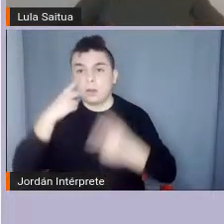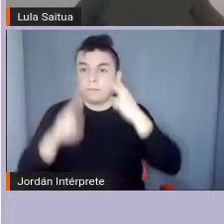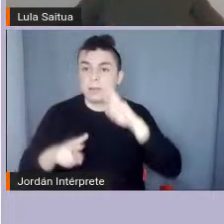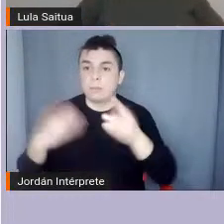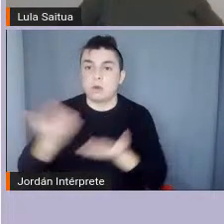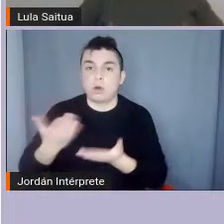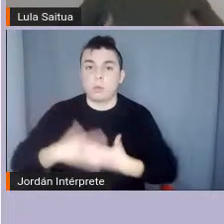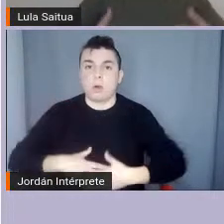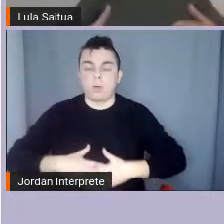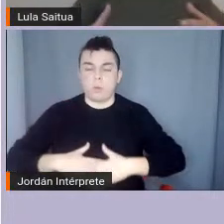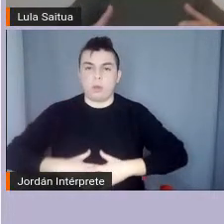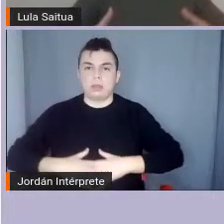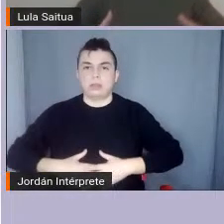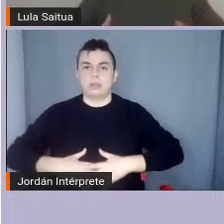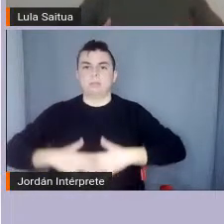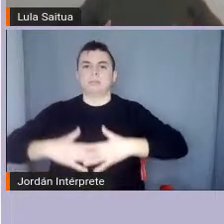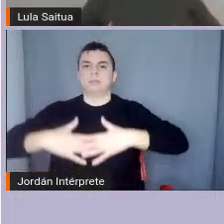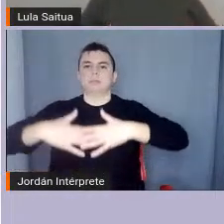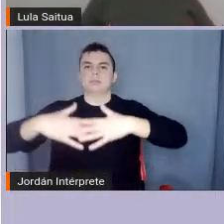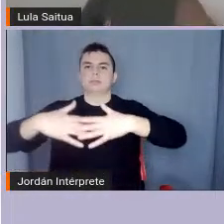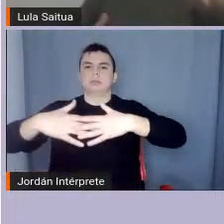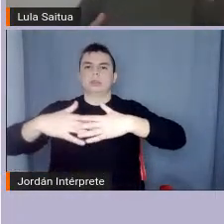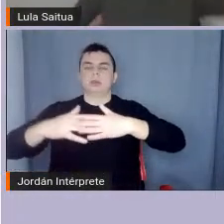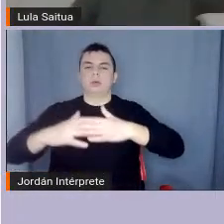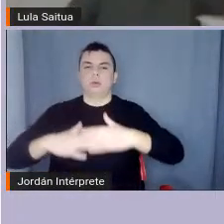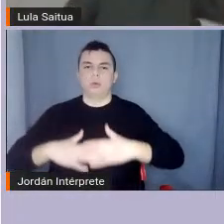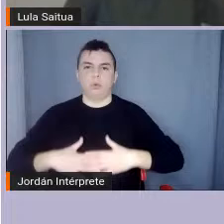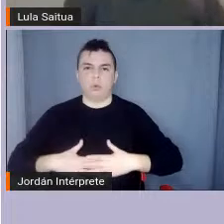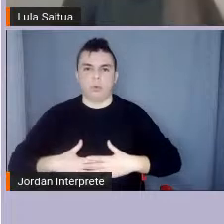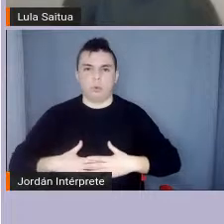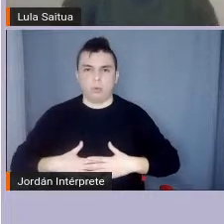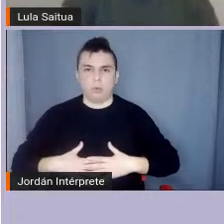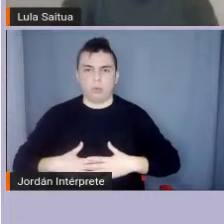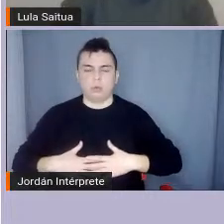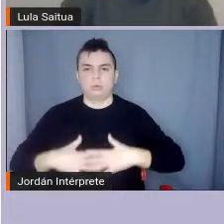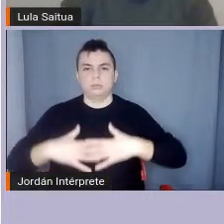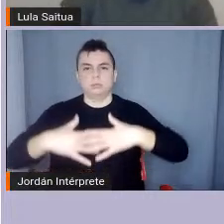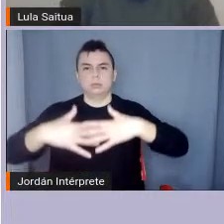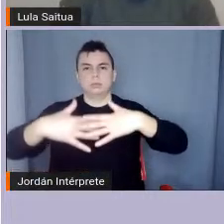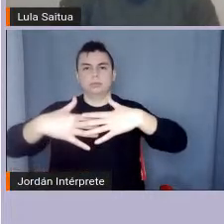se infla, la guatita baja y estamos también.